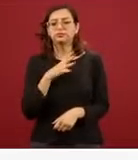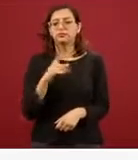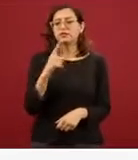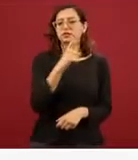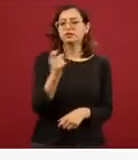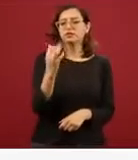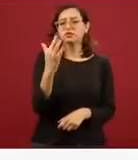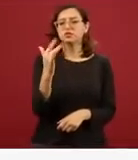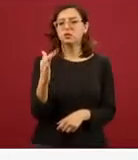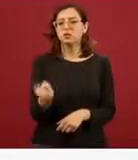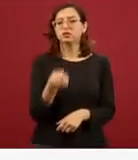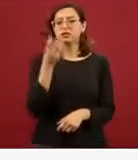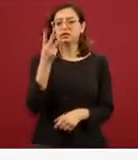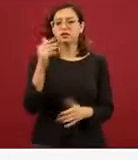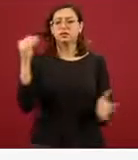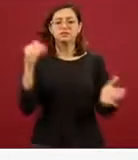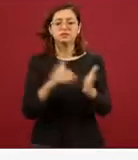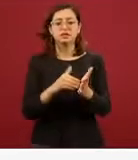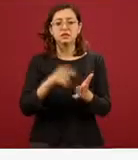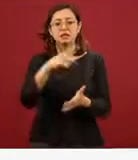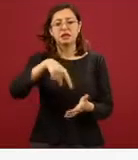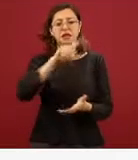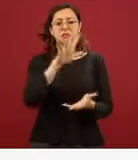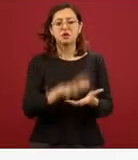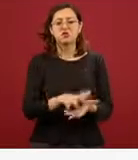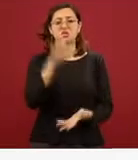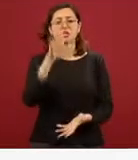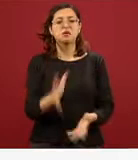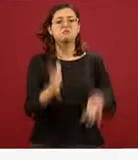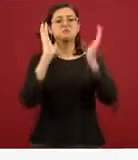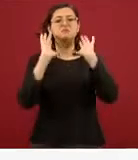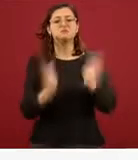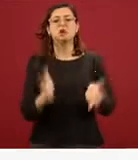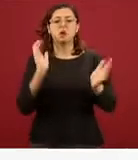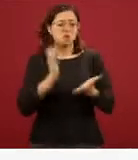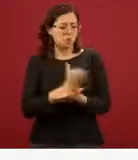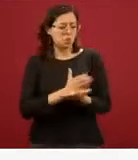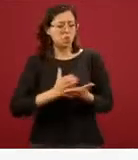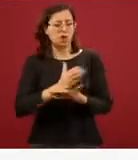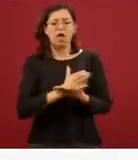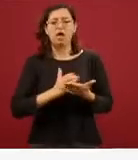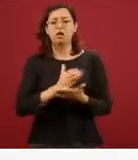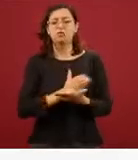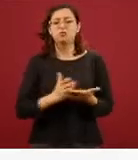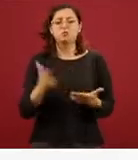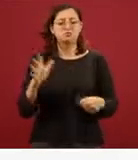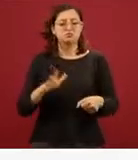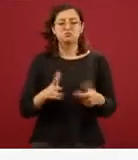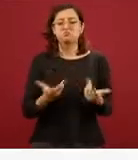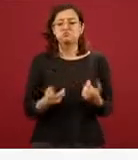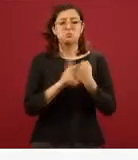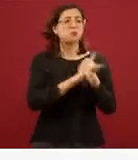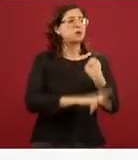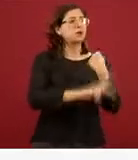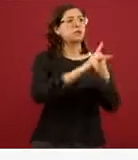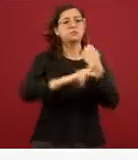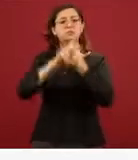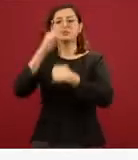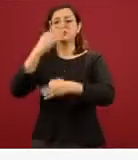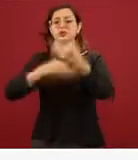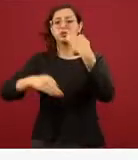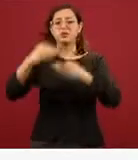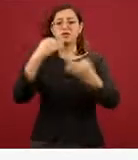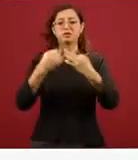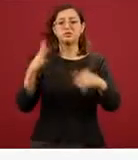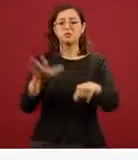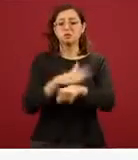153,000, la enorme mayoría ya están curados, y esto es una muy buena noticia que ocurre en todos los países, porque las personas que